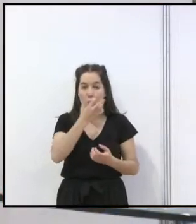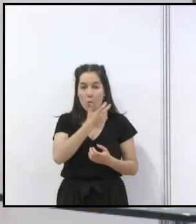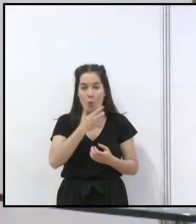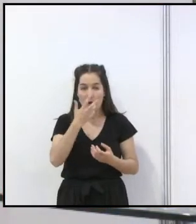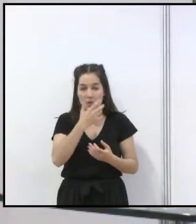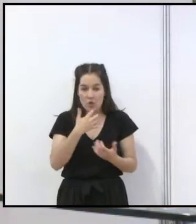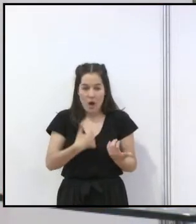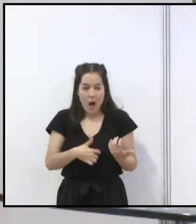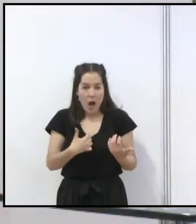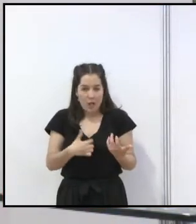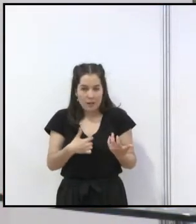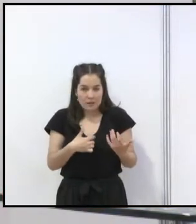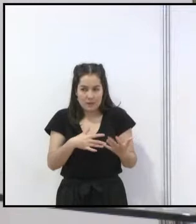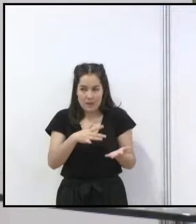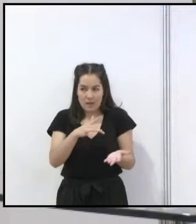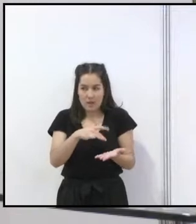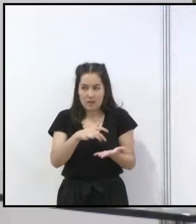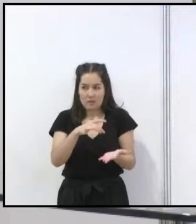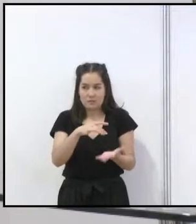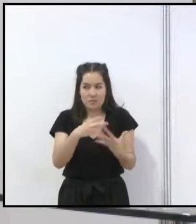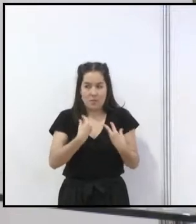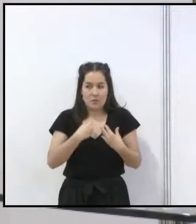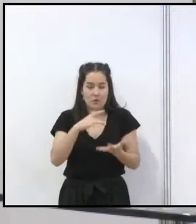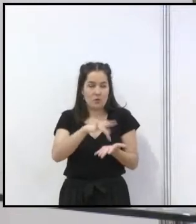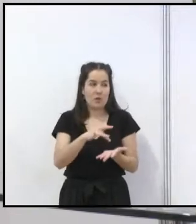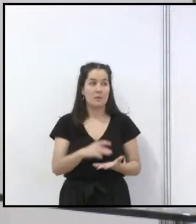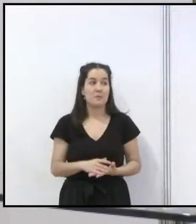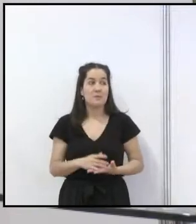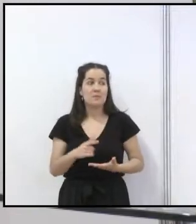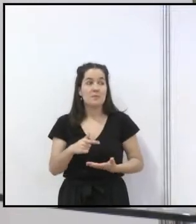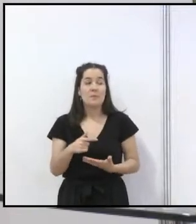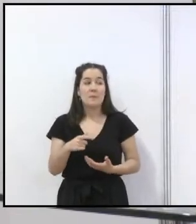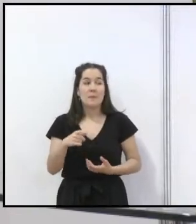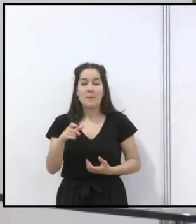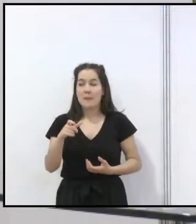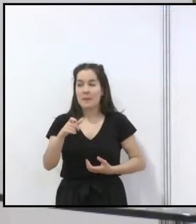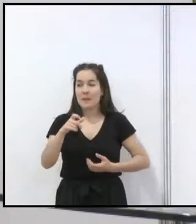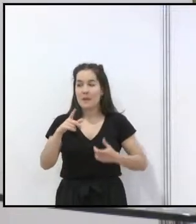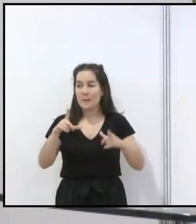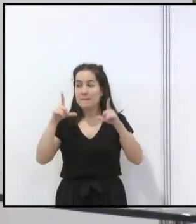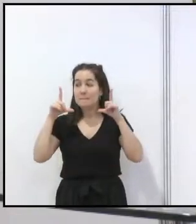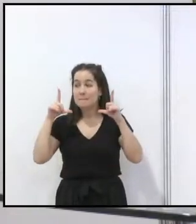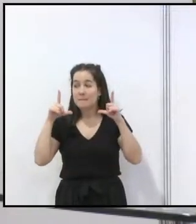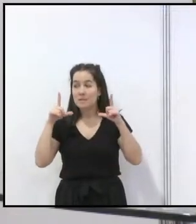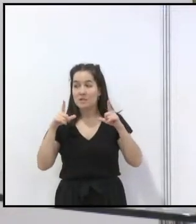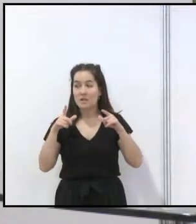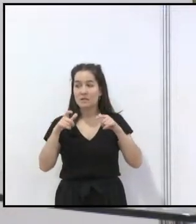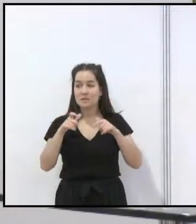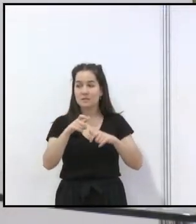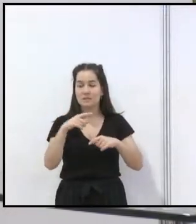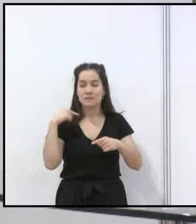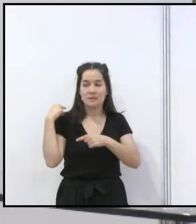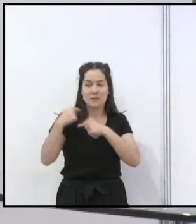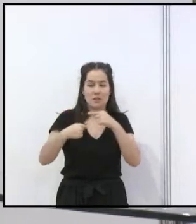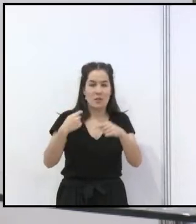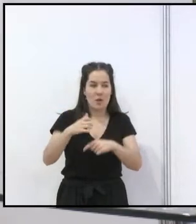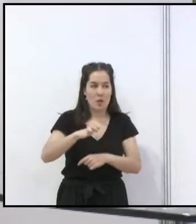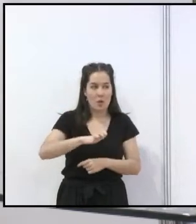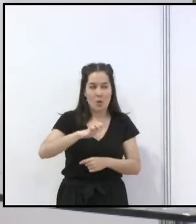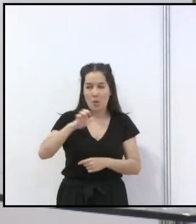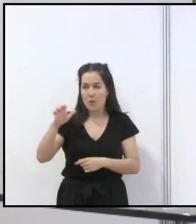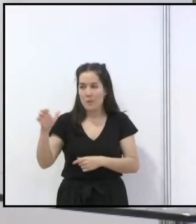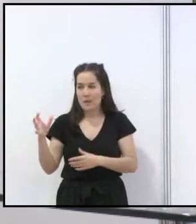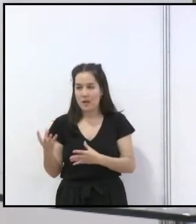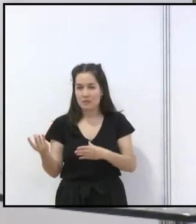que involucran distintos personajes de la tradición europea, y que de alguna manera